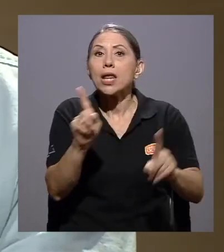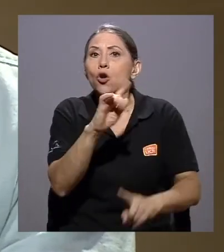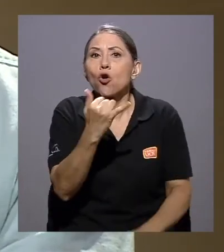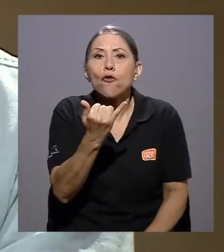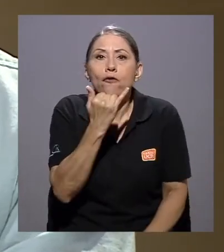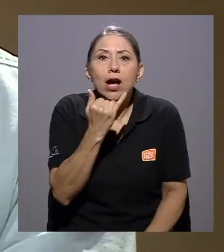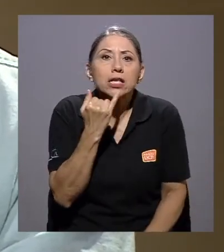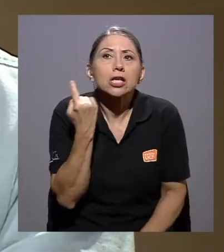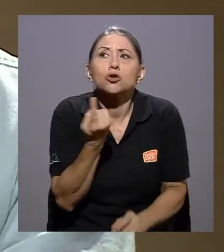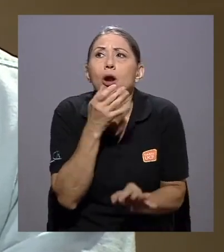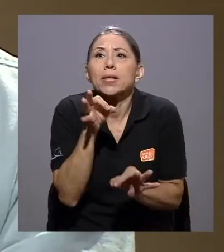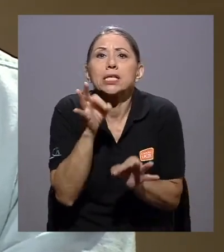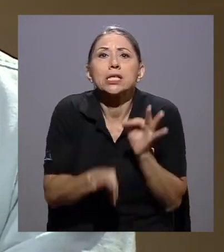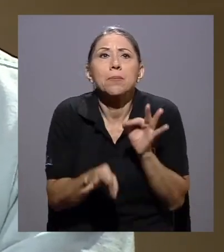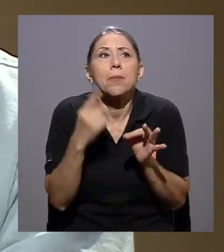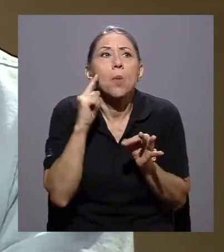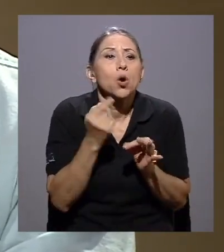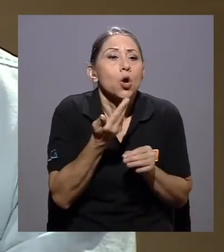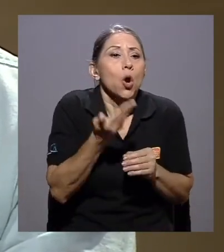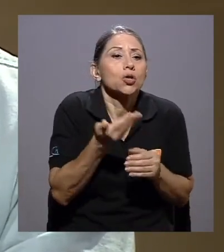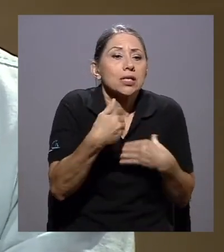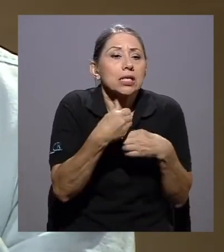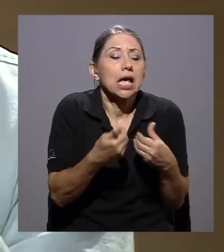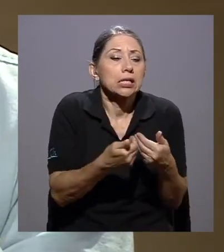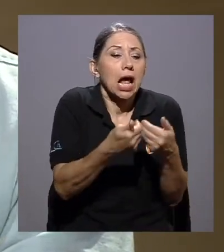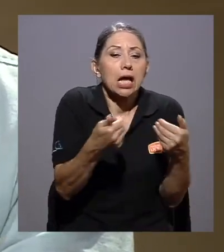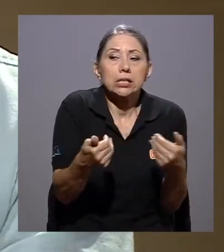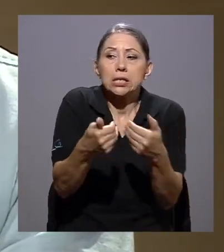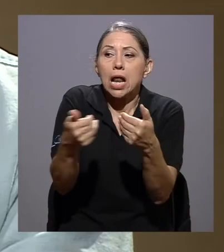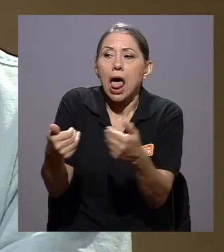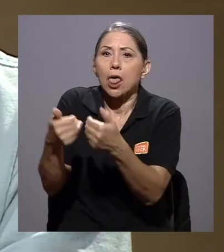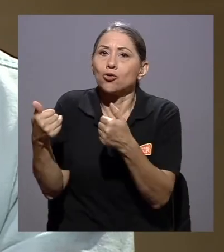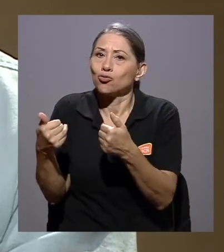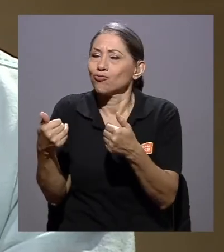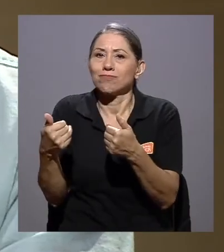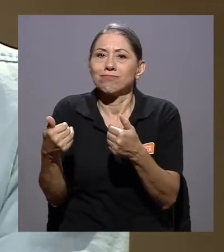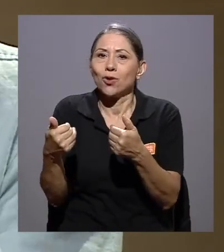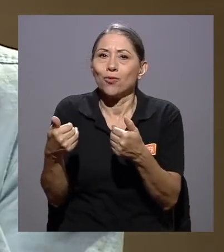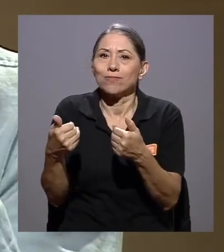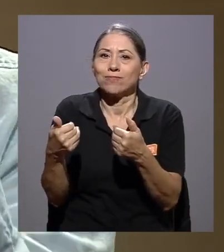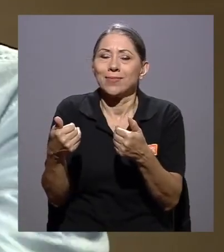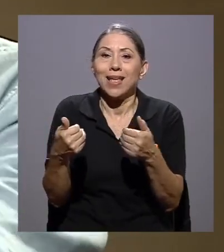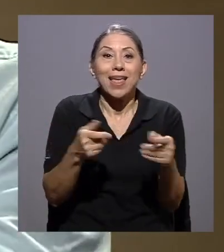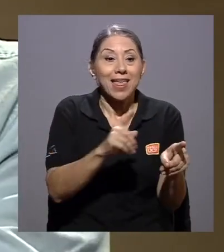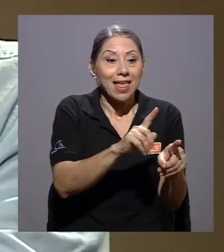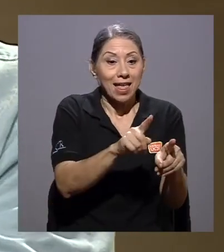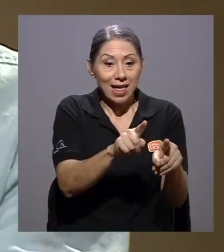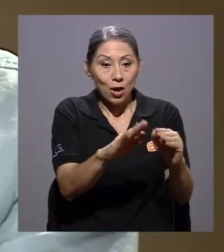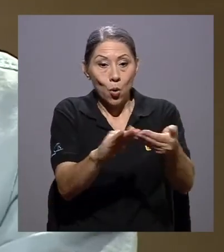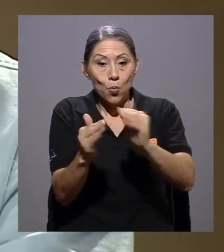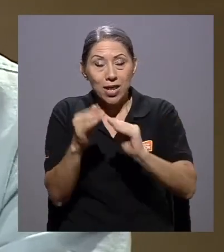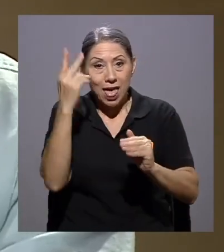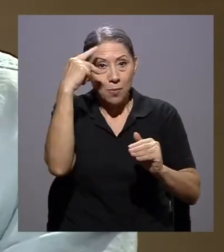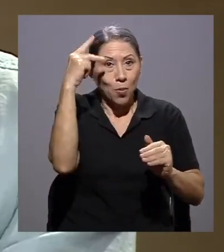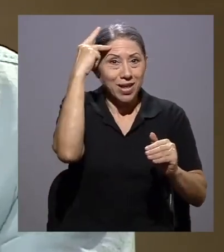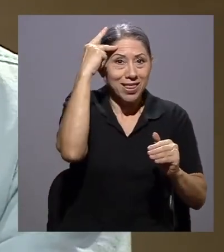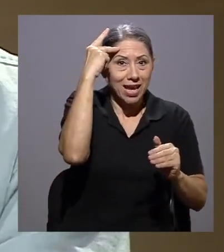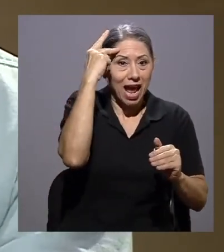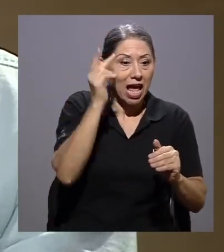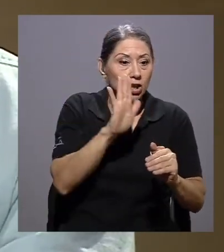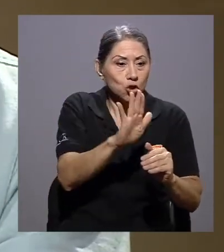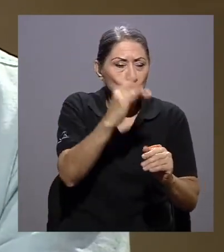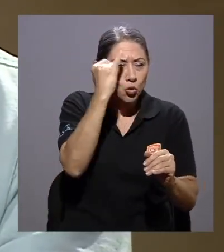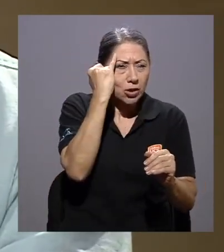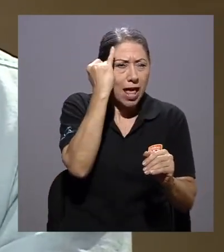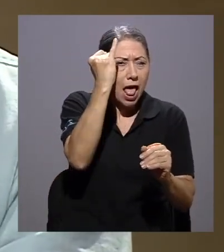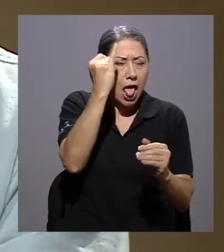y llanamente por actos aislados, sino que colisionan las aspiraciones de la comunidad política con la forma